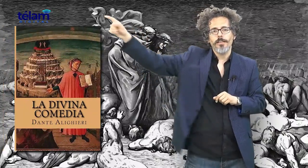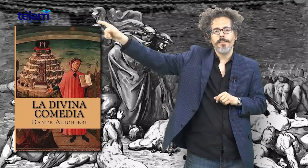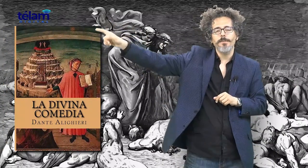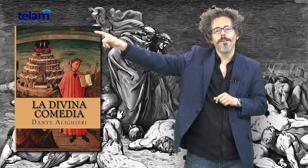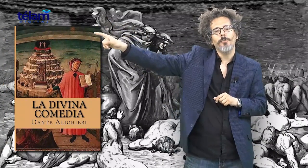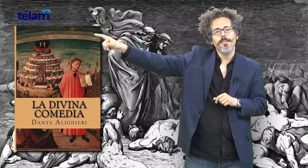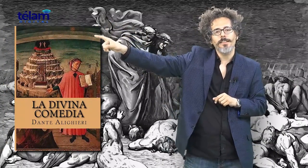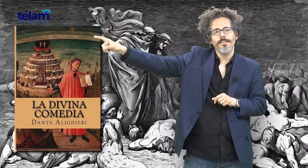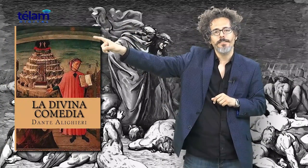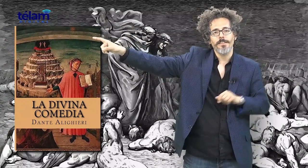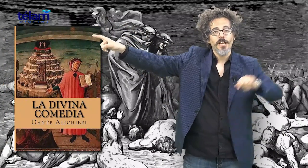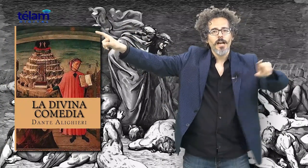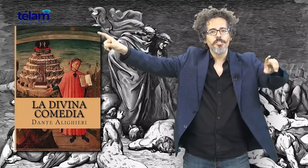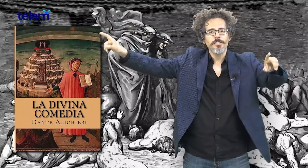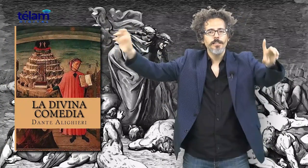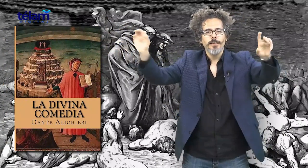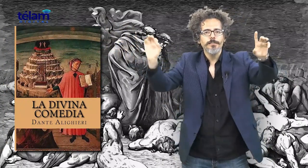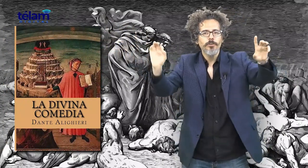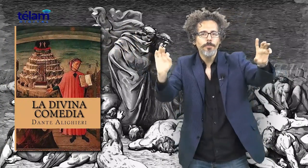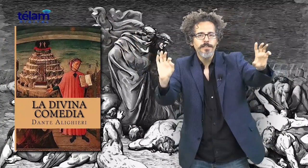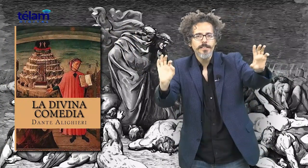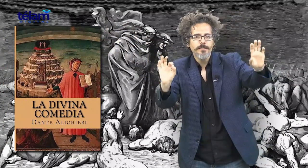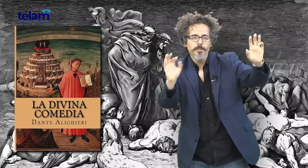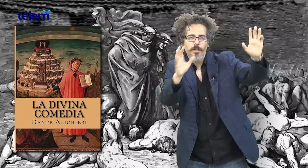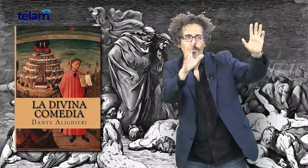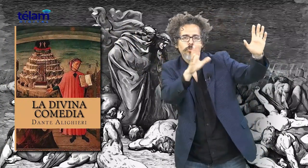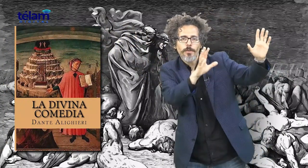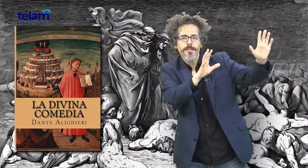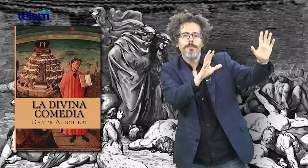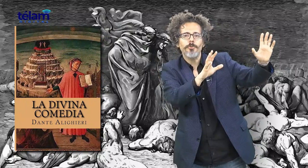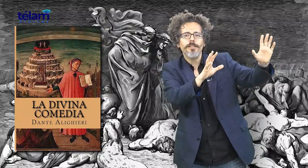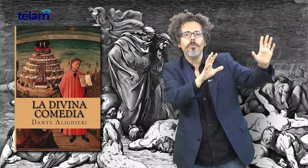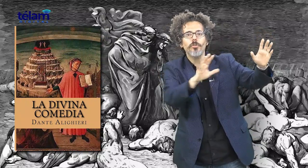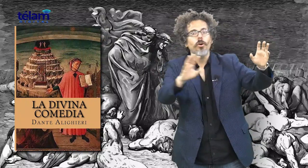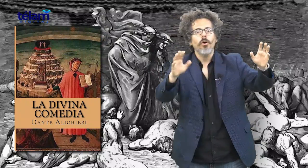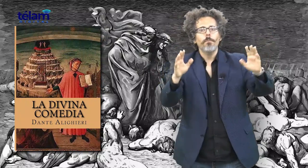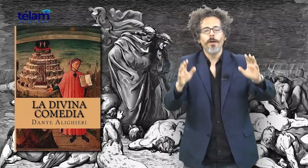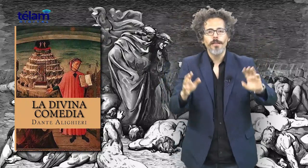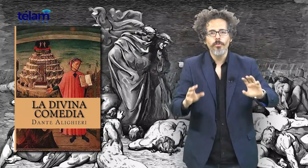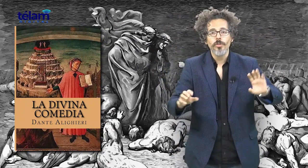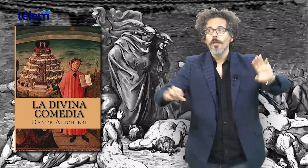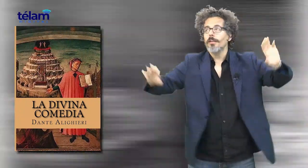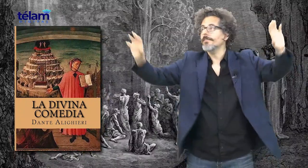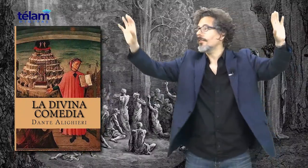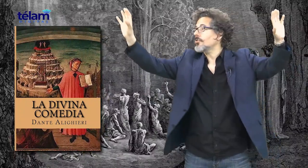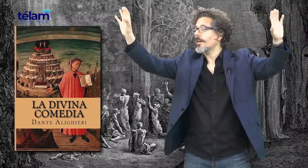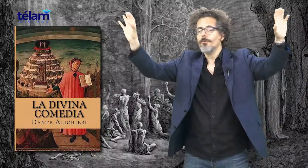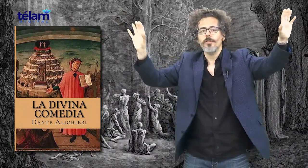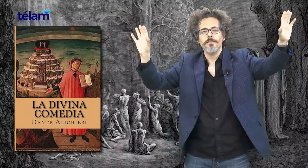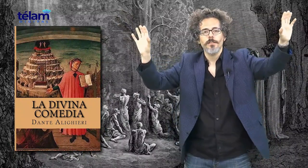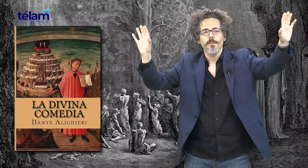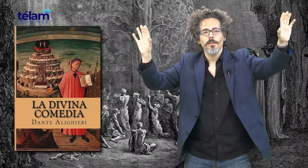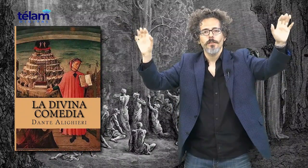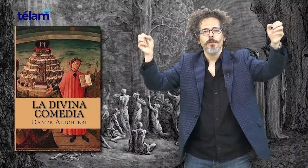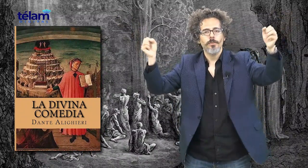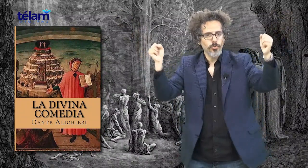ejemplo en la Divina comedia de Dante Allí están los penitentes todavía en el purgatorio parados entre dos